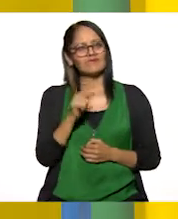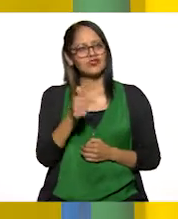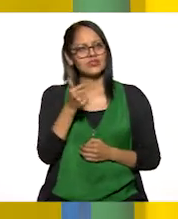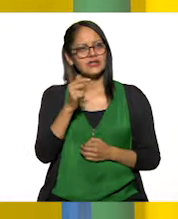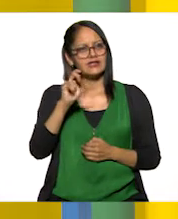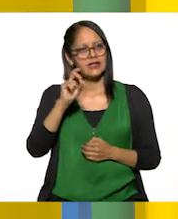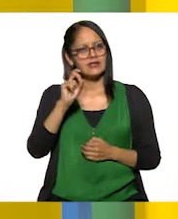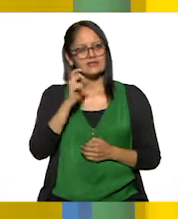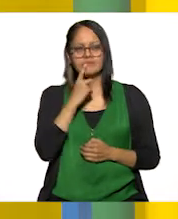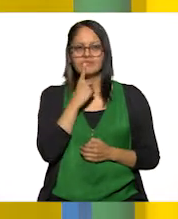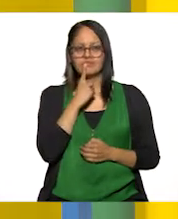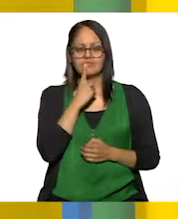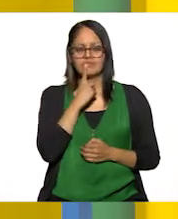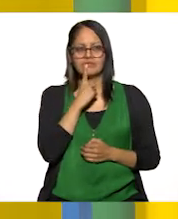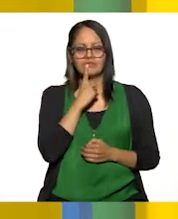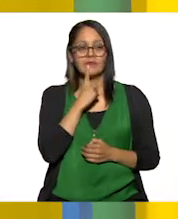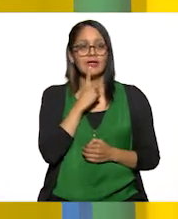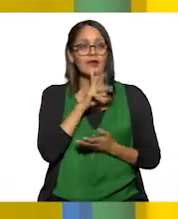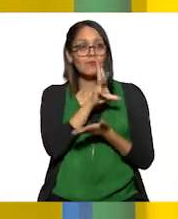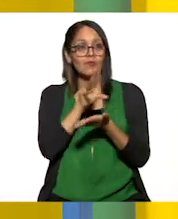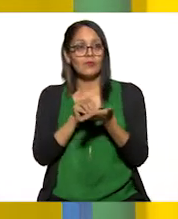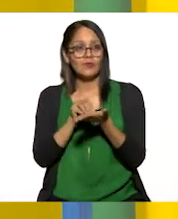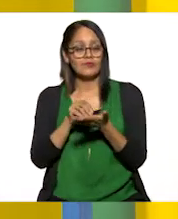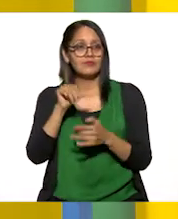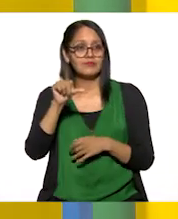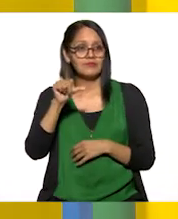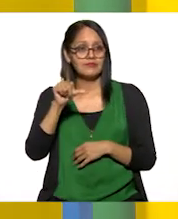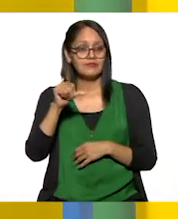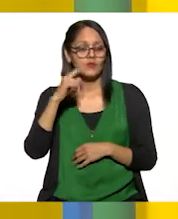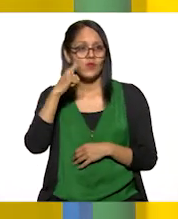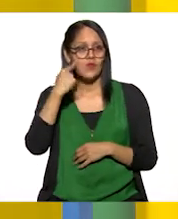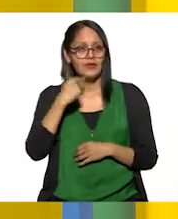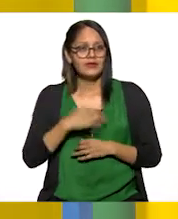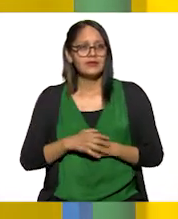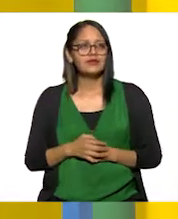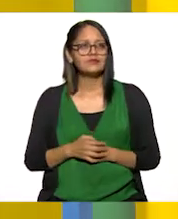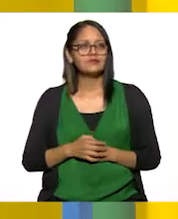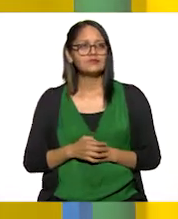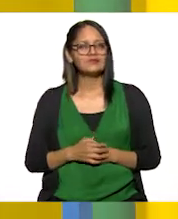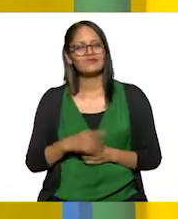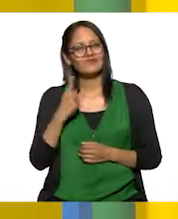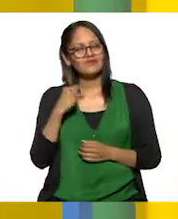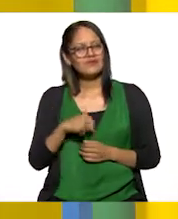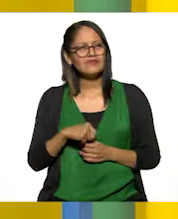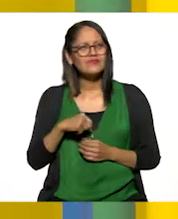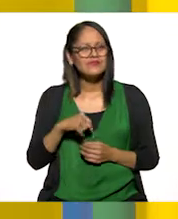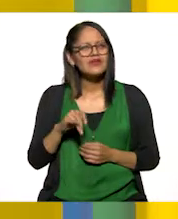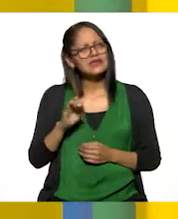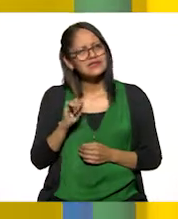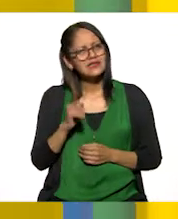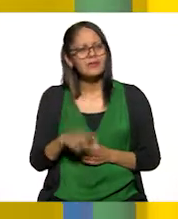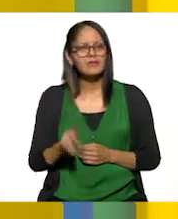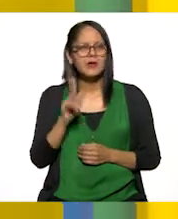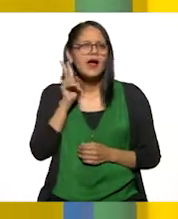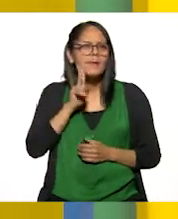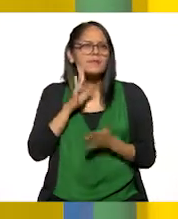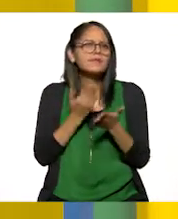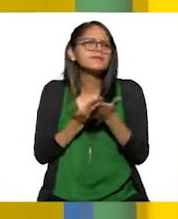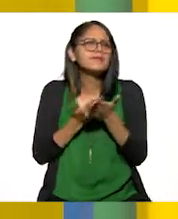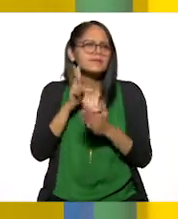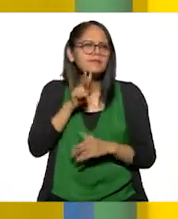12:30. Sí, salió 12:30 y la boda era a las 16 horas. A ver, yo creo que sí, pero ¿qué les parece si lo